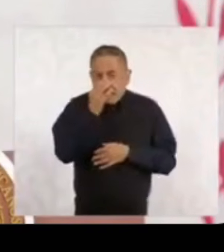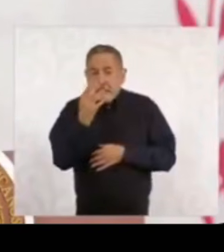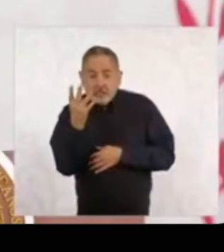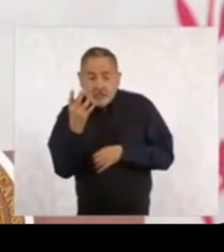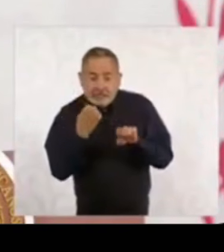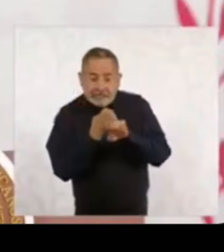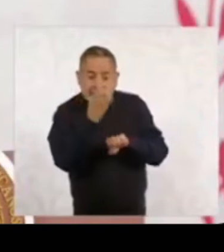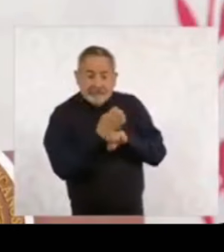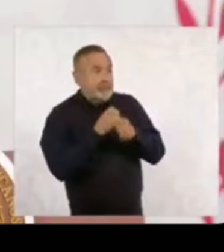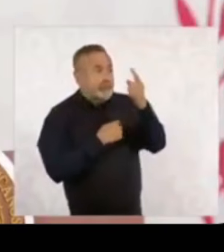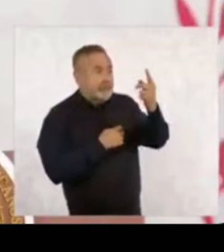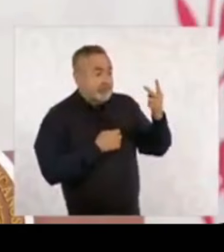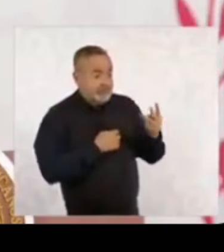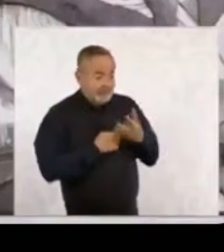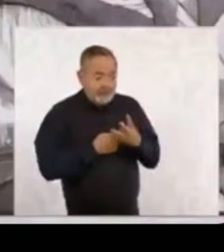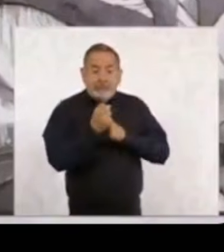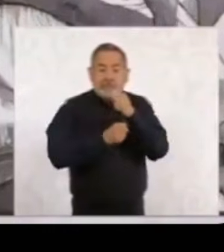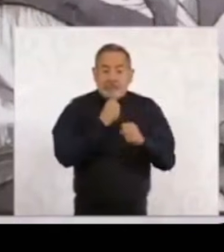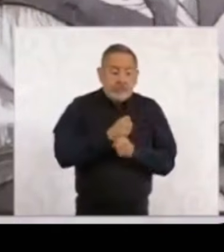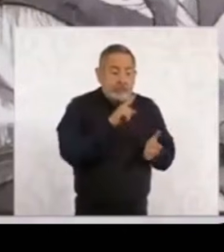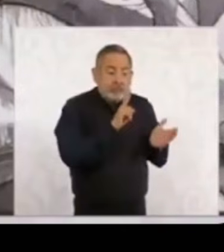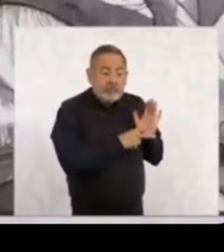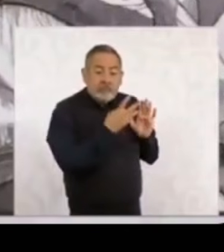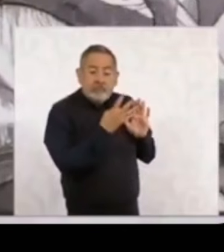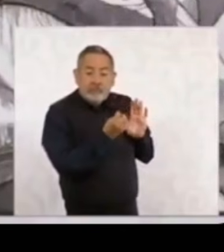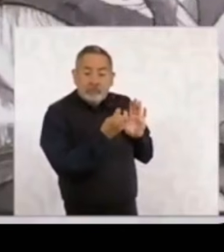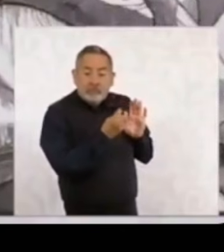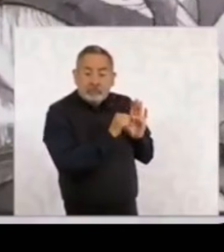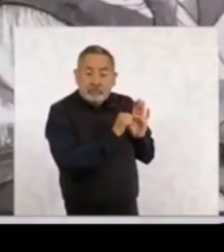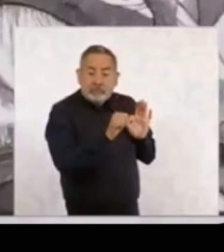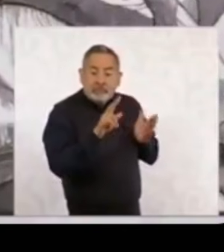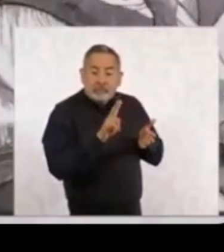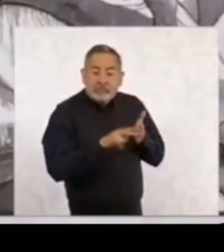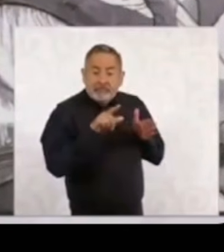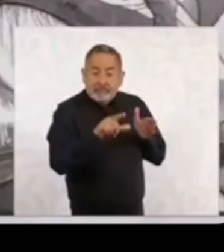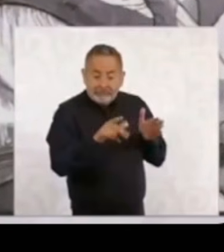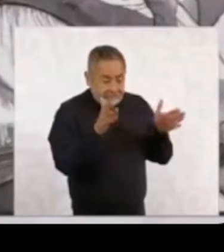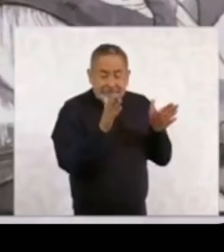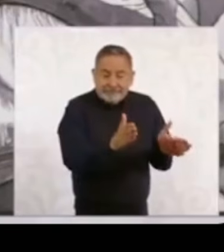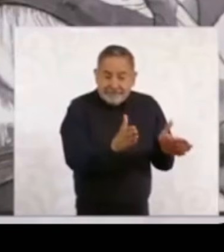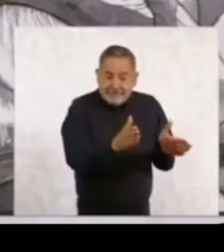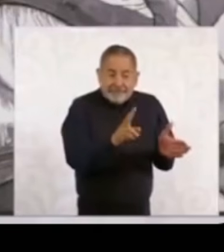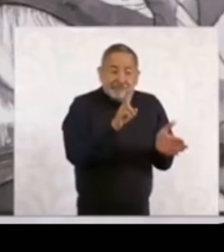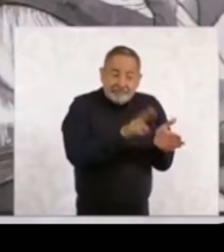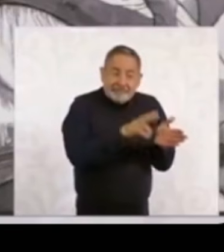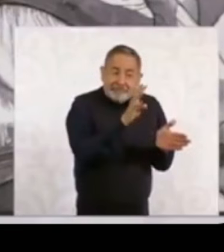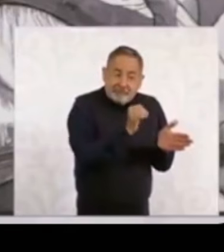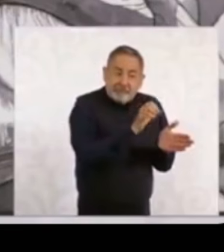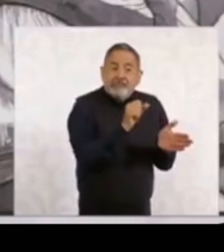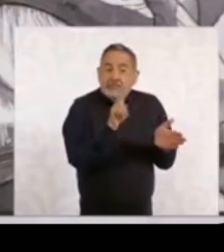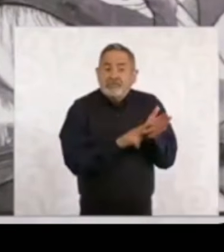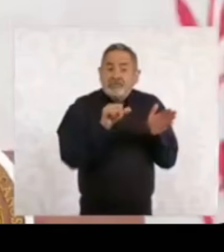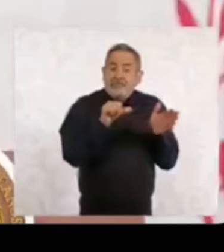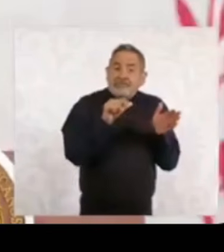forzadas. Hoy la derecha se ha dado vuelo con ese informe, pero lo que no dicen es que ese informe es del